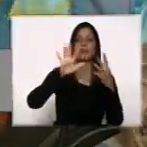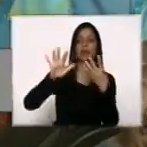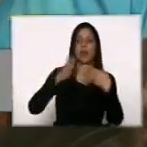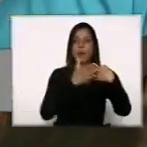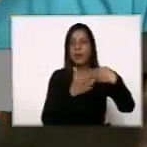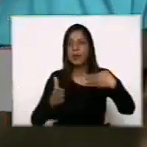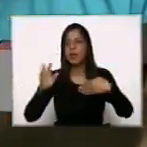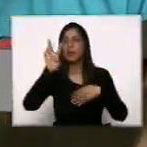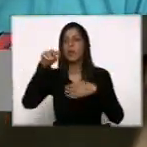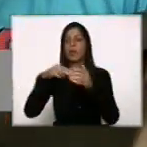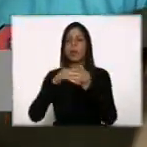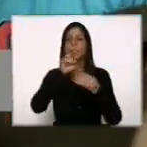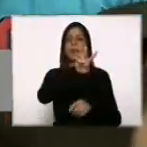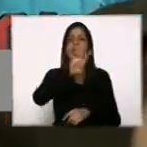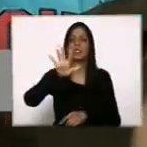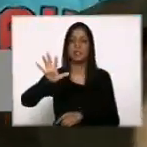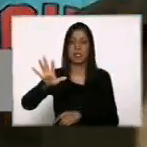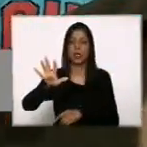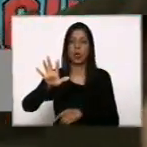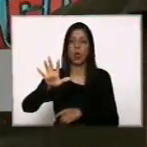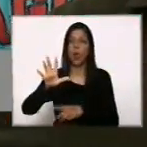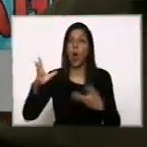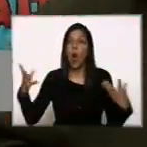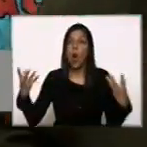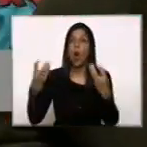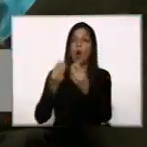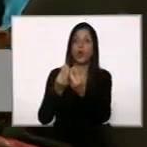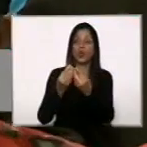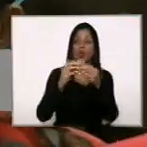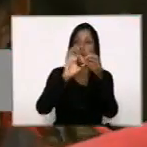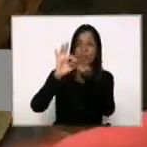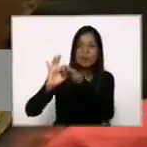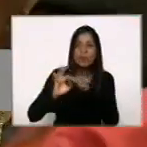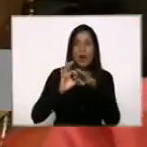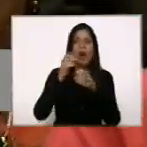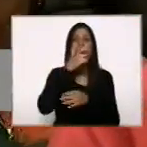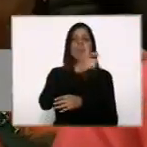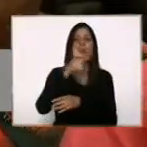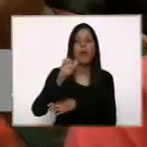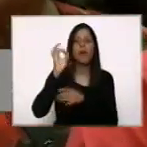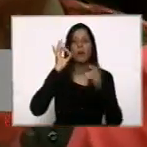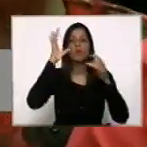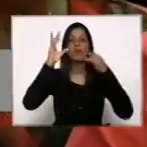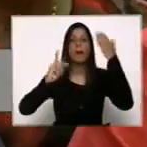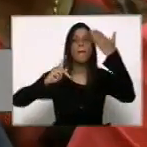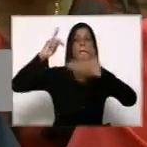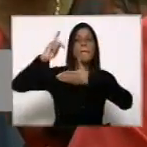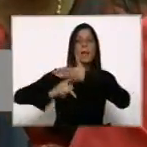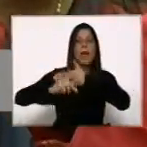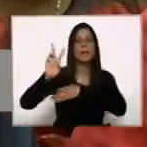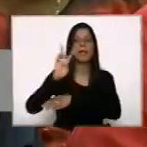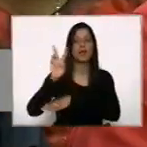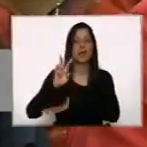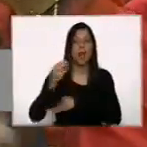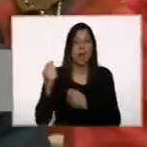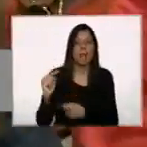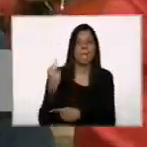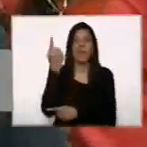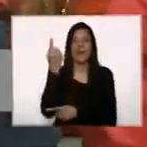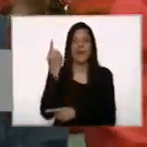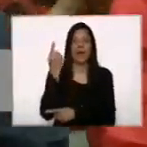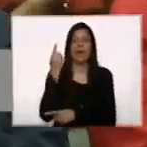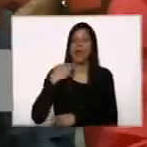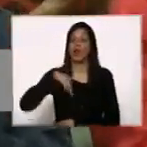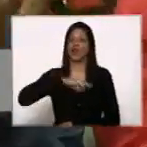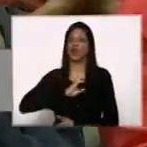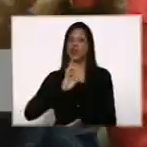2019-2025 lo hagamos entre todos los sectores también. Pero ¿cuándo se nos ha dado esta oportunidad? Ahora podemos opinar, se